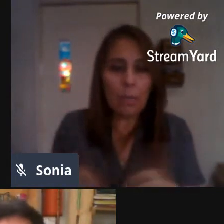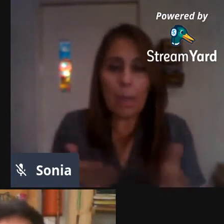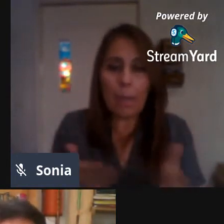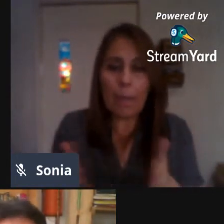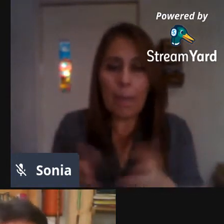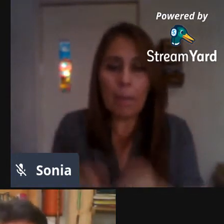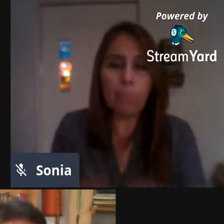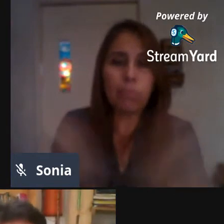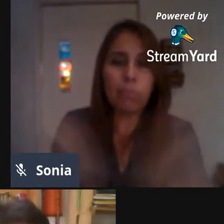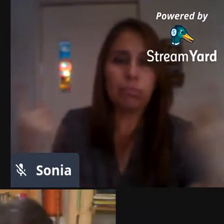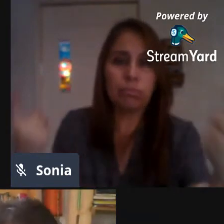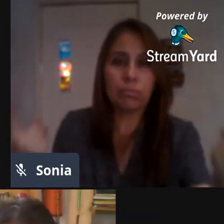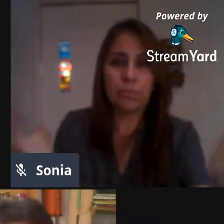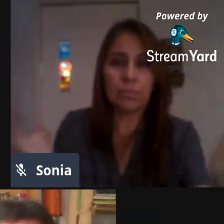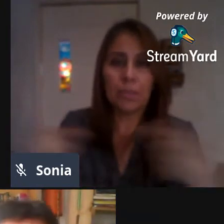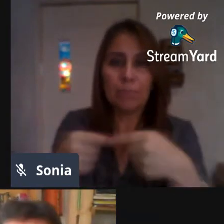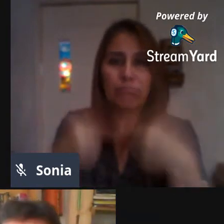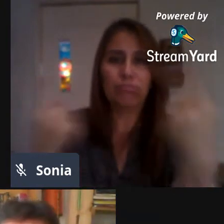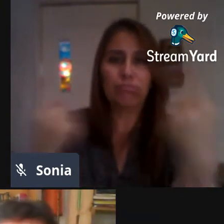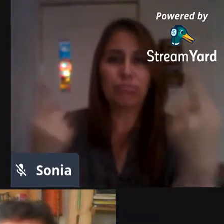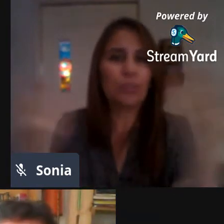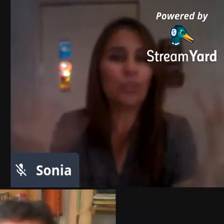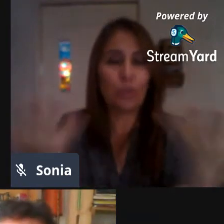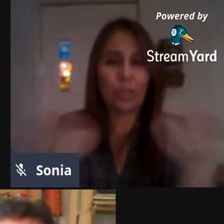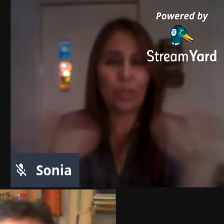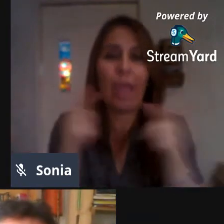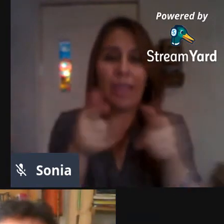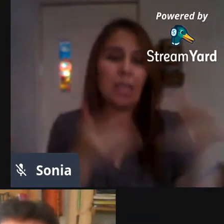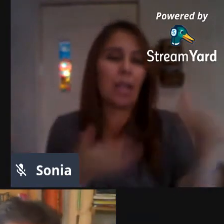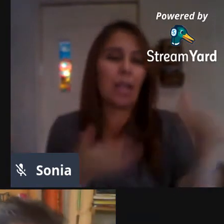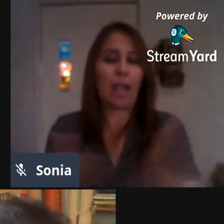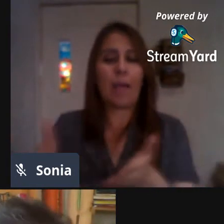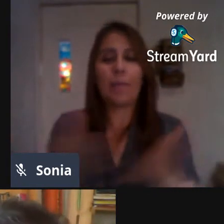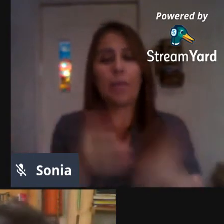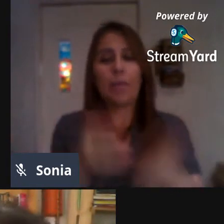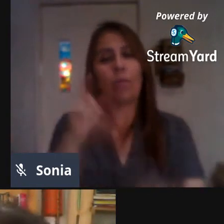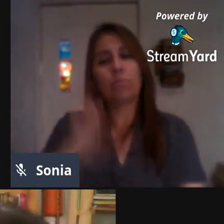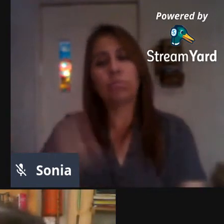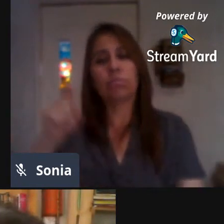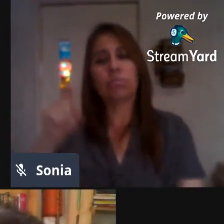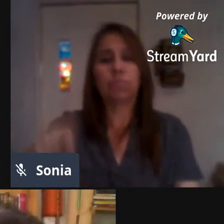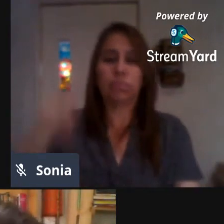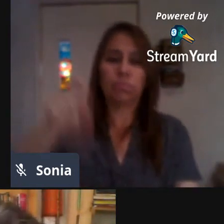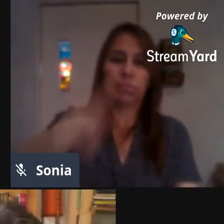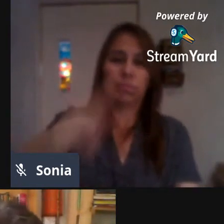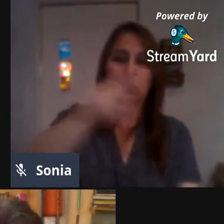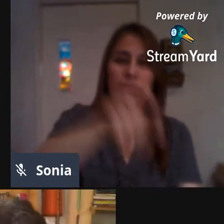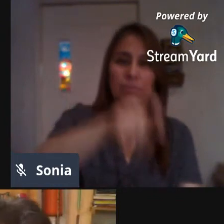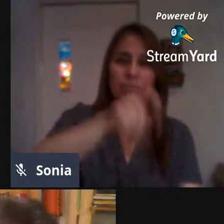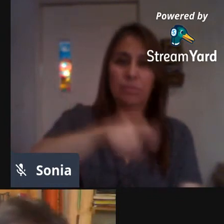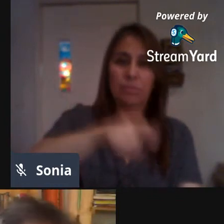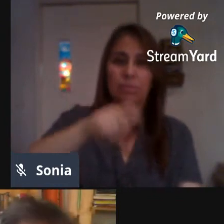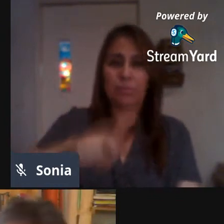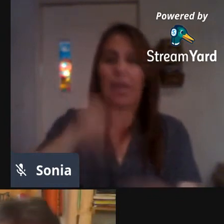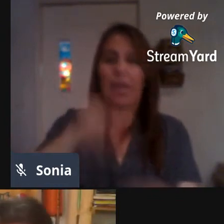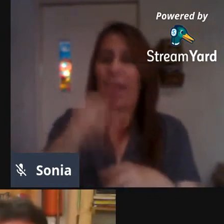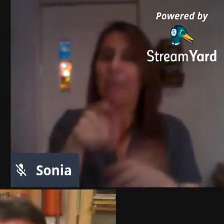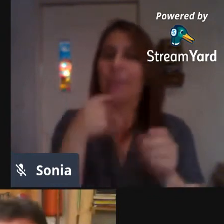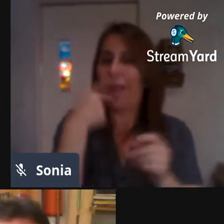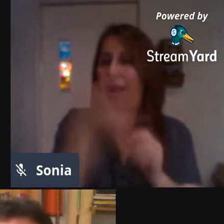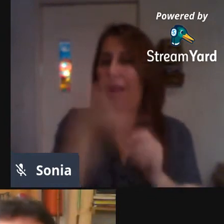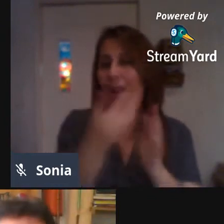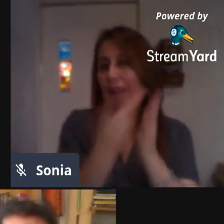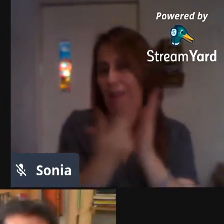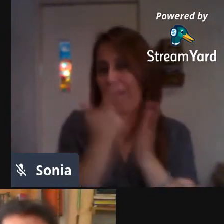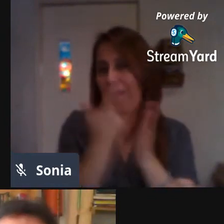ese cambio y nord ante precisamente que nos hablas tanto aunque es que pasa por allí bueno en medio de